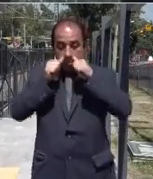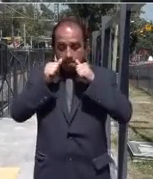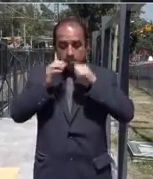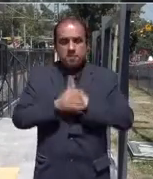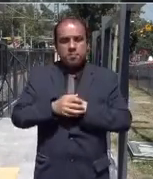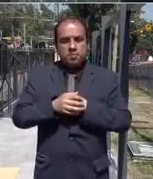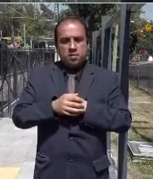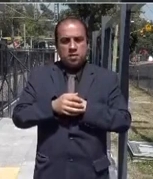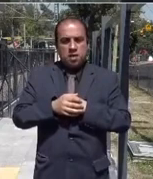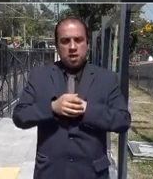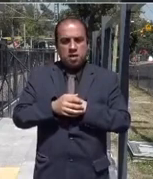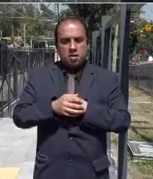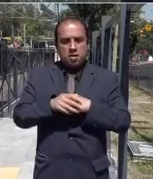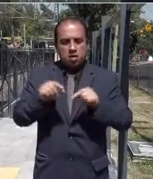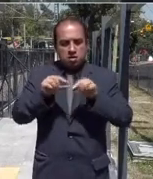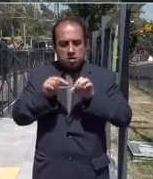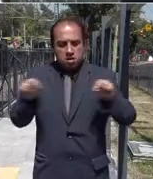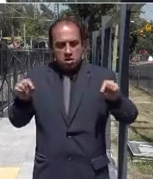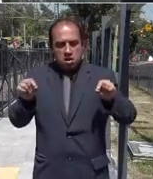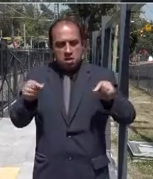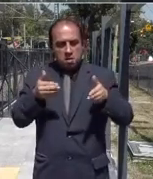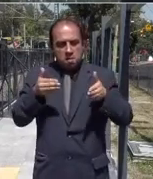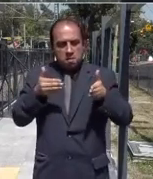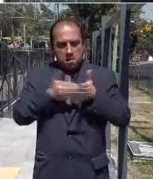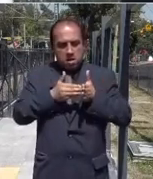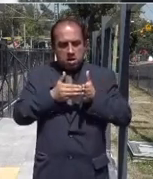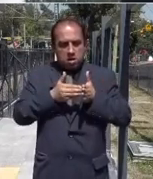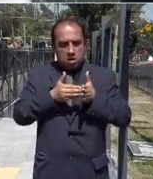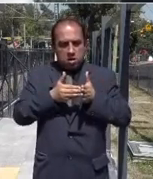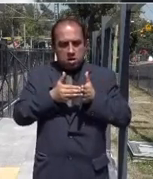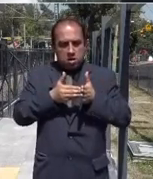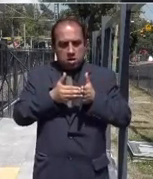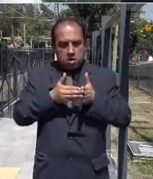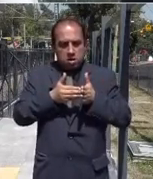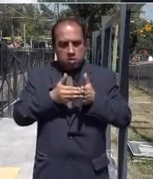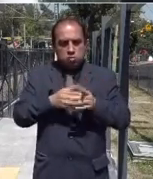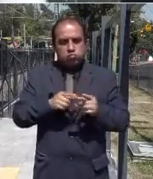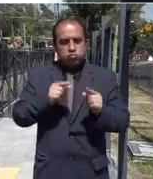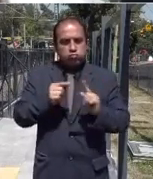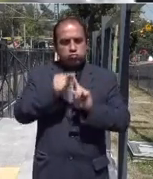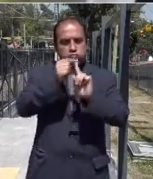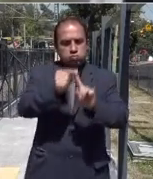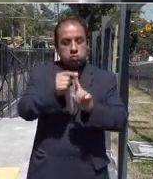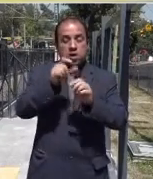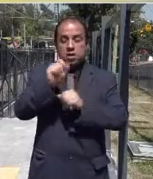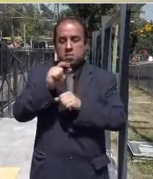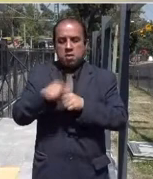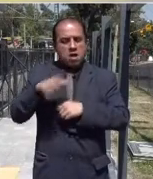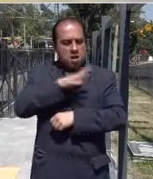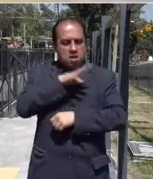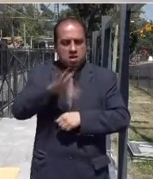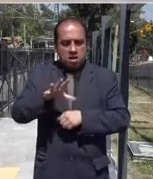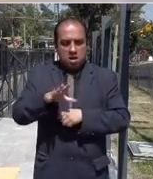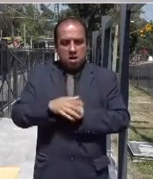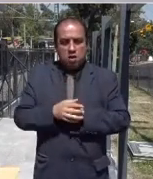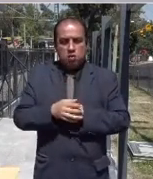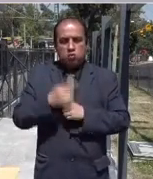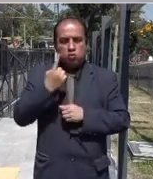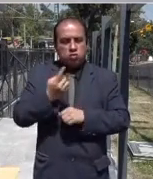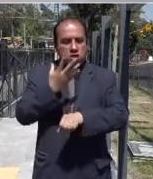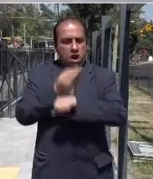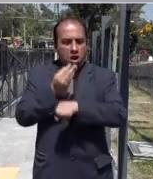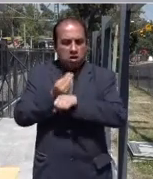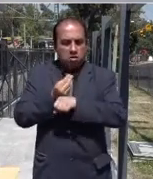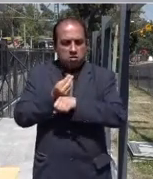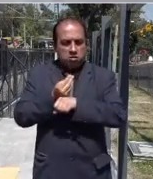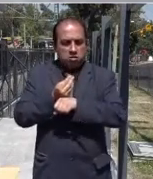de paro también notoriamente señaladas y en general un remozamiento de lo que es